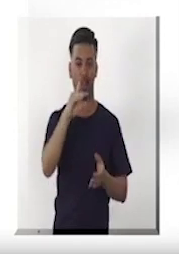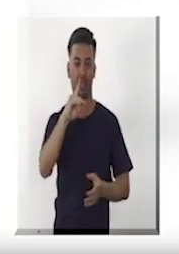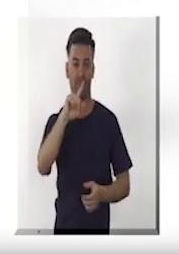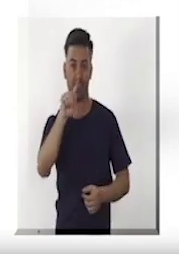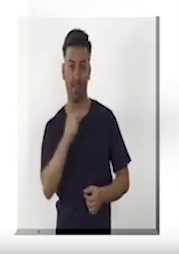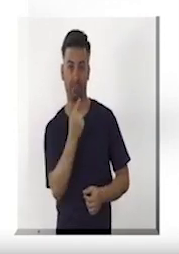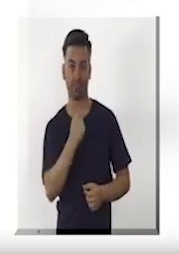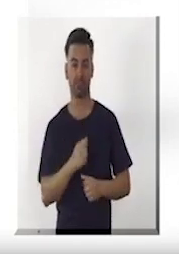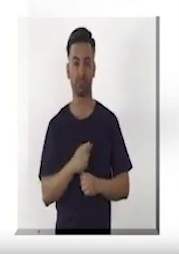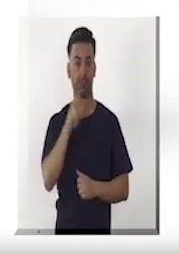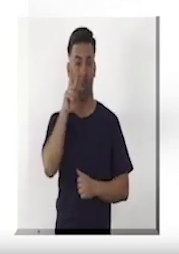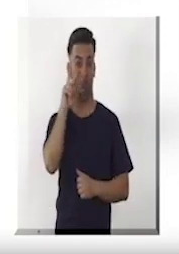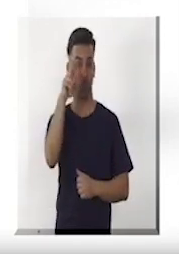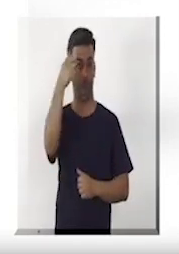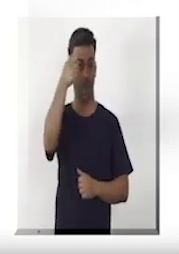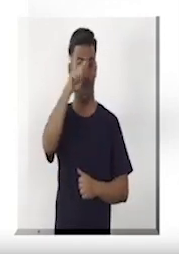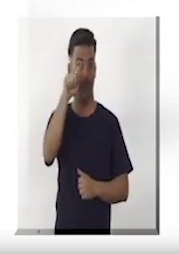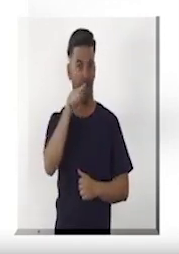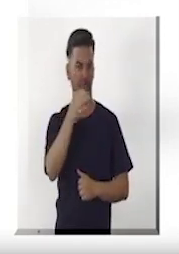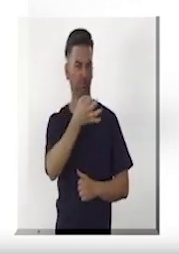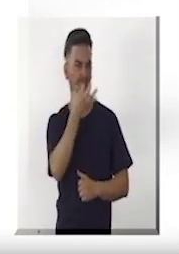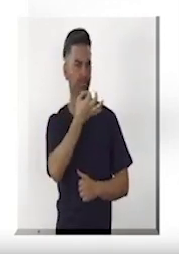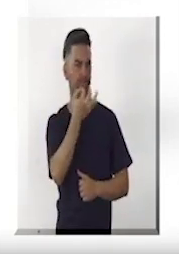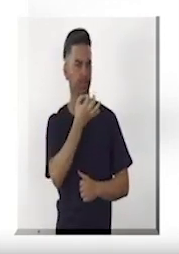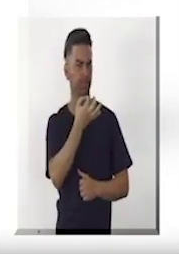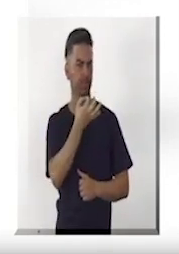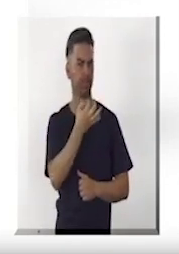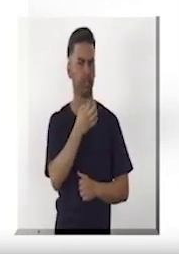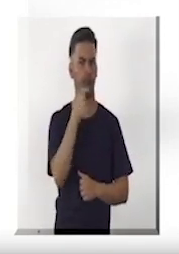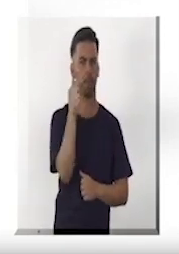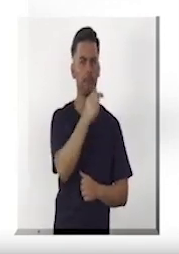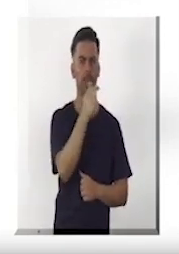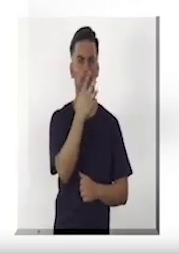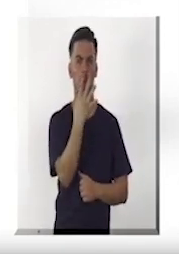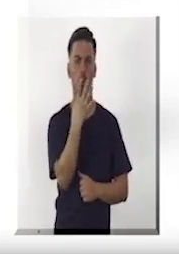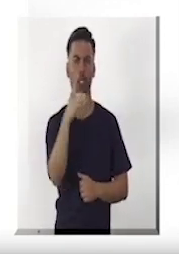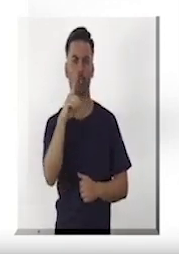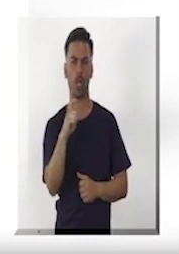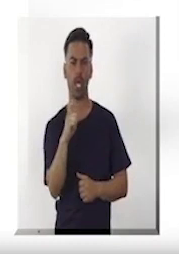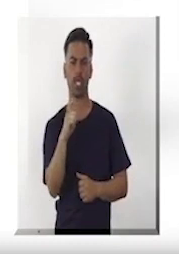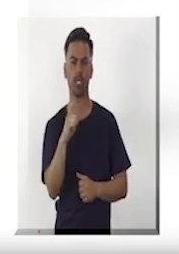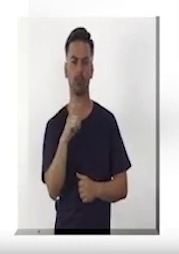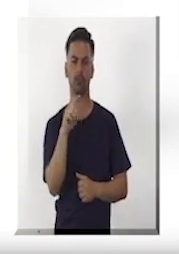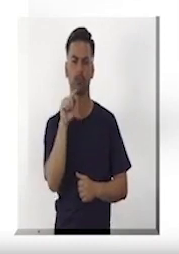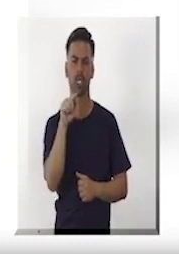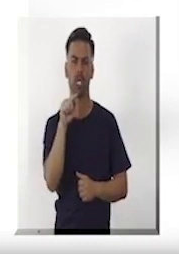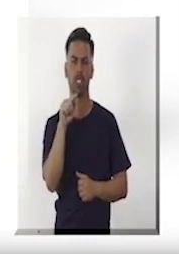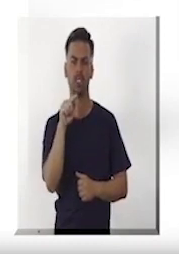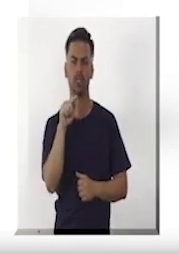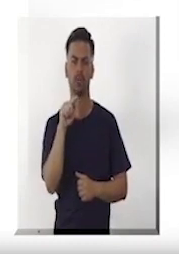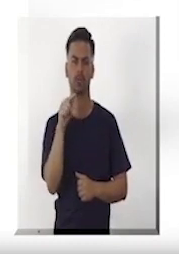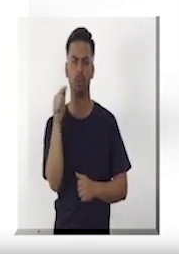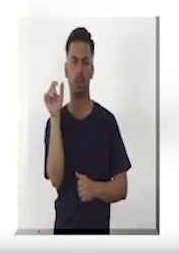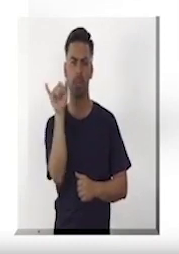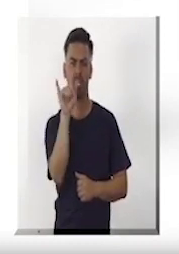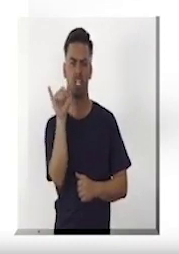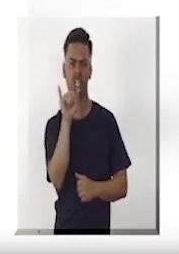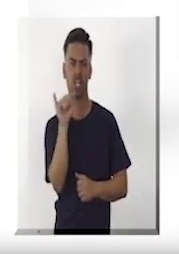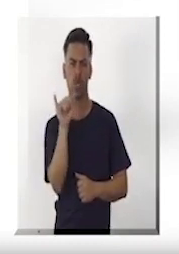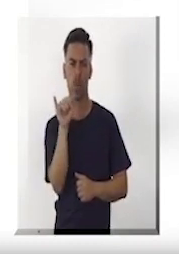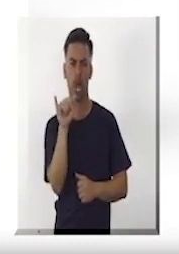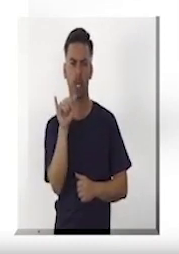Observen que en el inciso A aparece el monomio menos 4x, que vamos a evaluar para x igual a menos